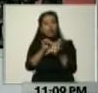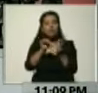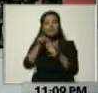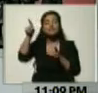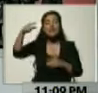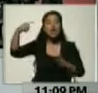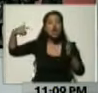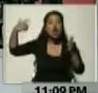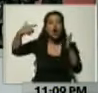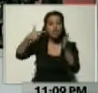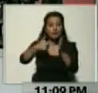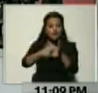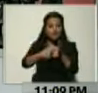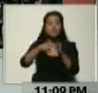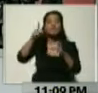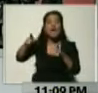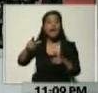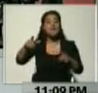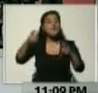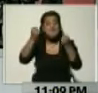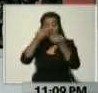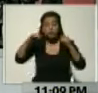bar Poet de Wellington,